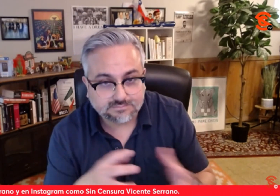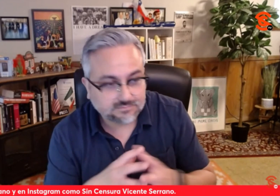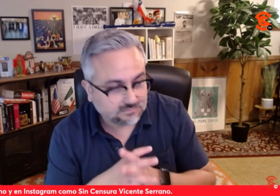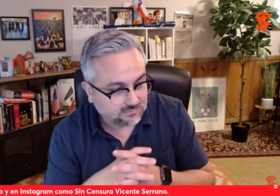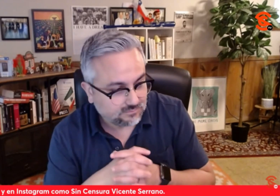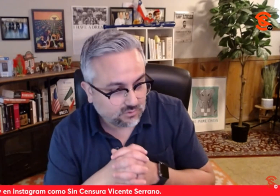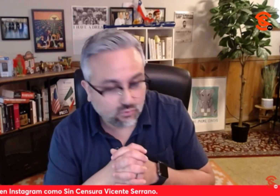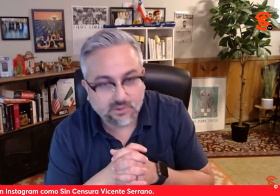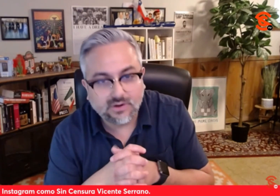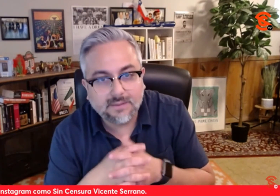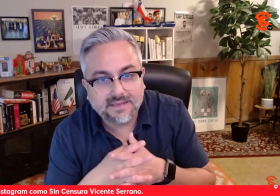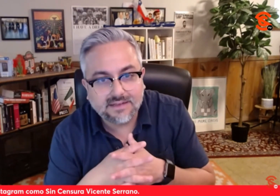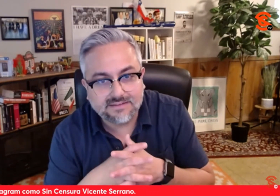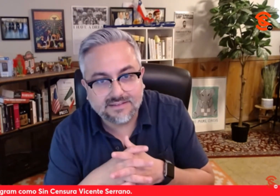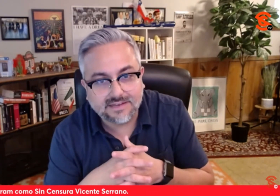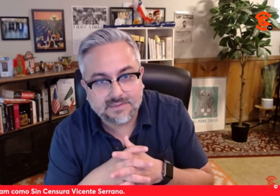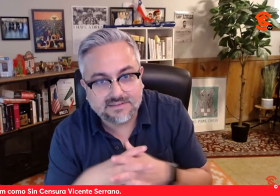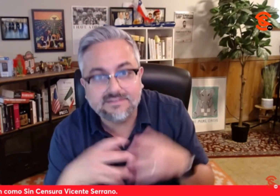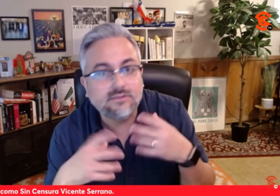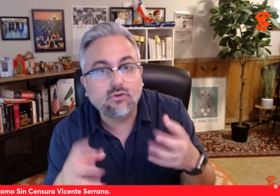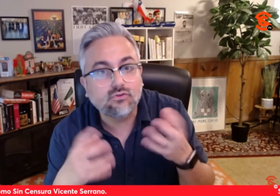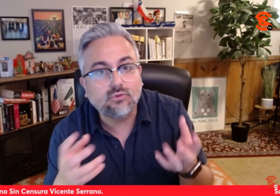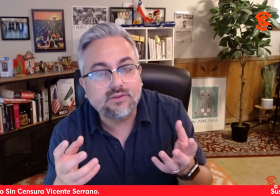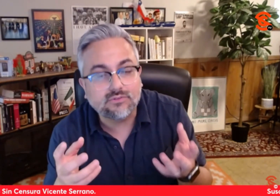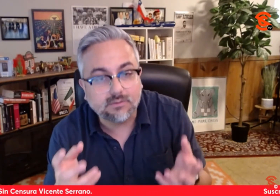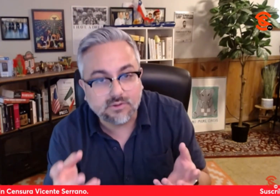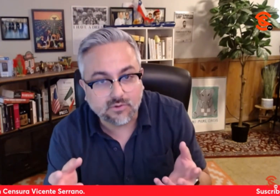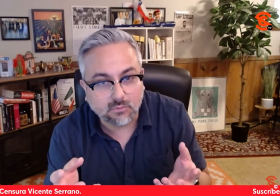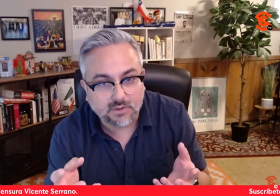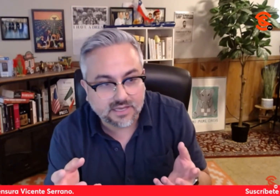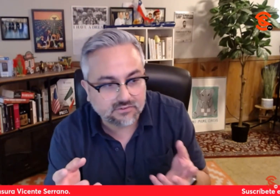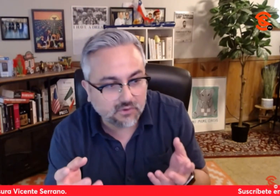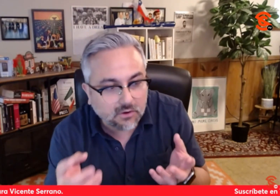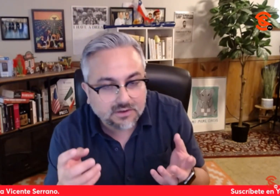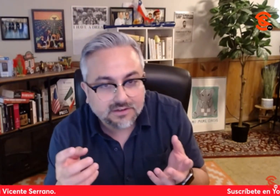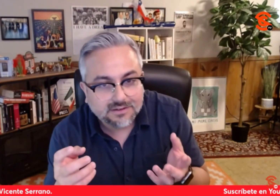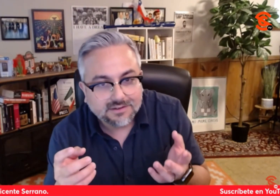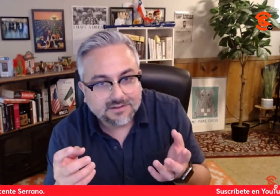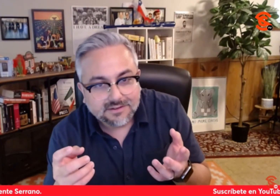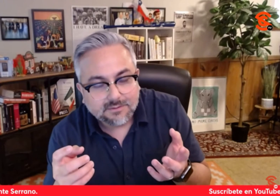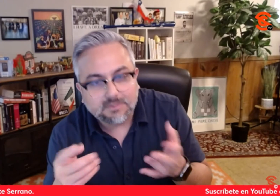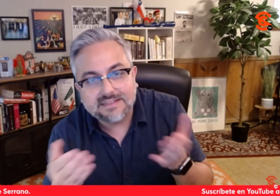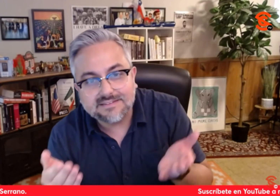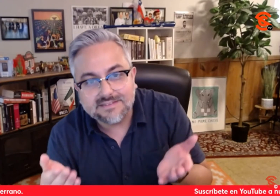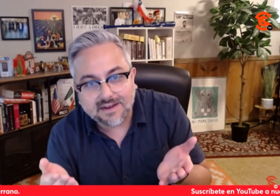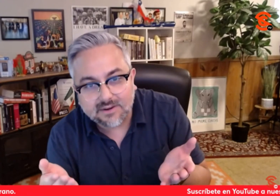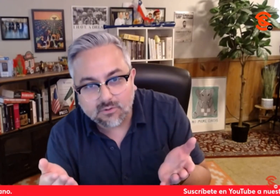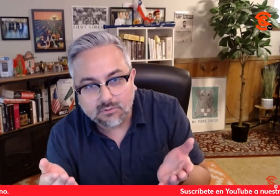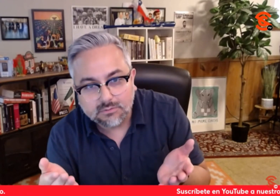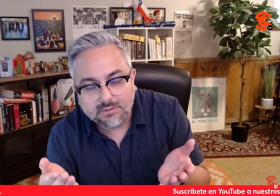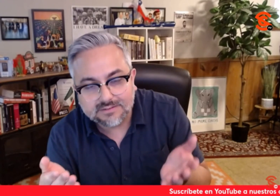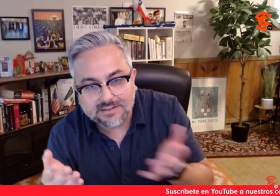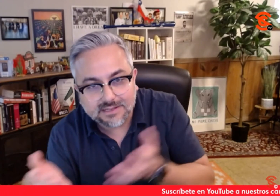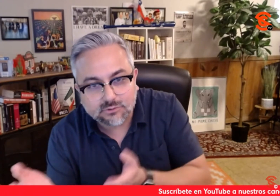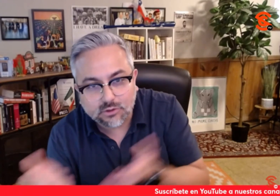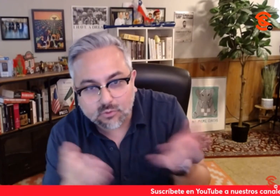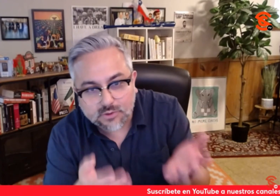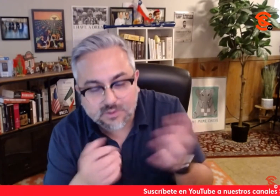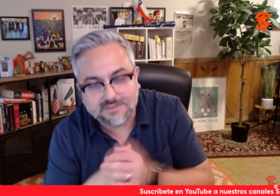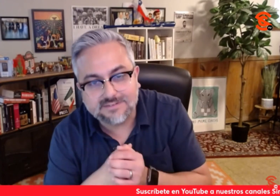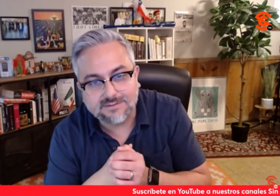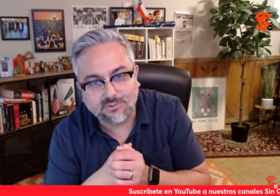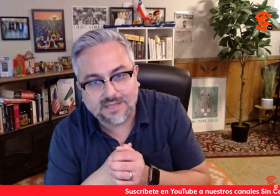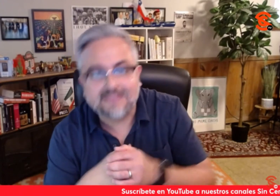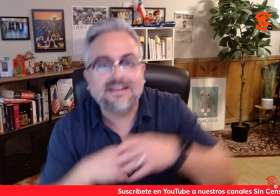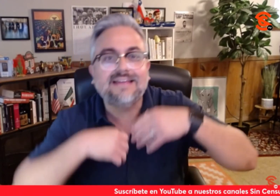momento tuvieron a bien hacer entrevistas siendo los dueños del medio de comunicación. Vicente Serrano es el director y